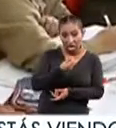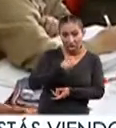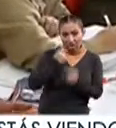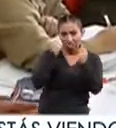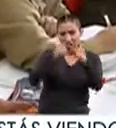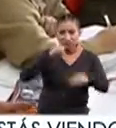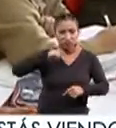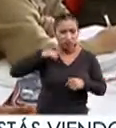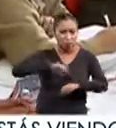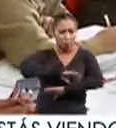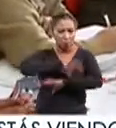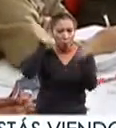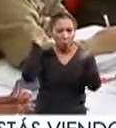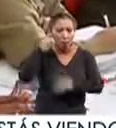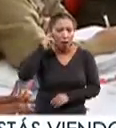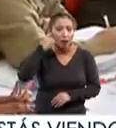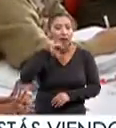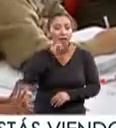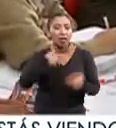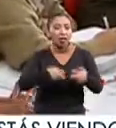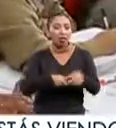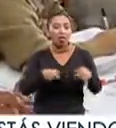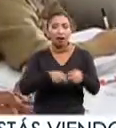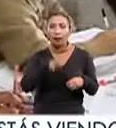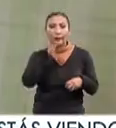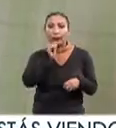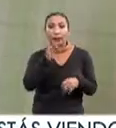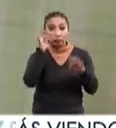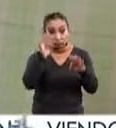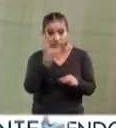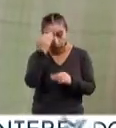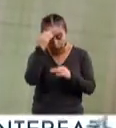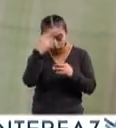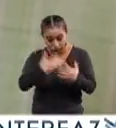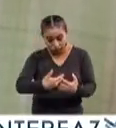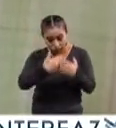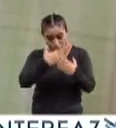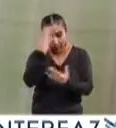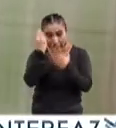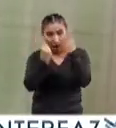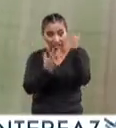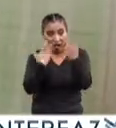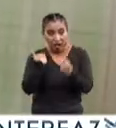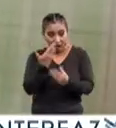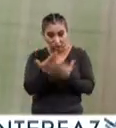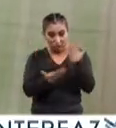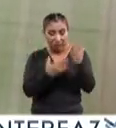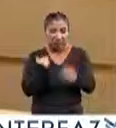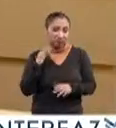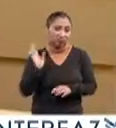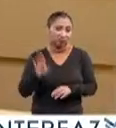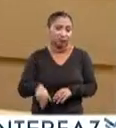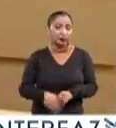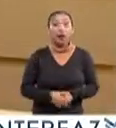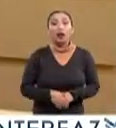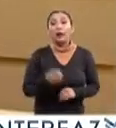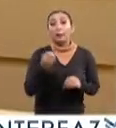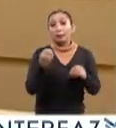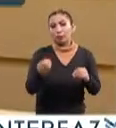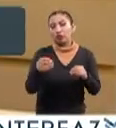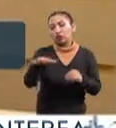frustración, así como problemas de ansiedad que les impiden un efectivo proceso de aprendizaje y rendimiento escolar.